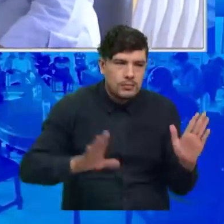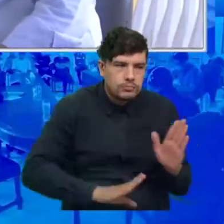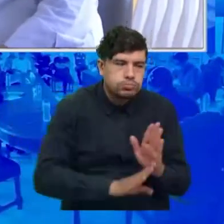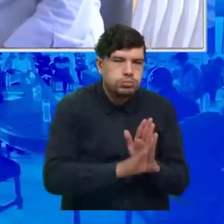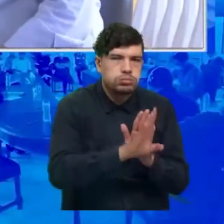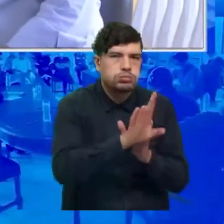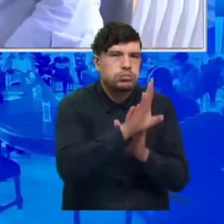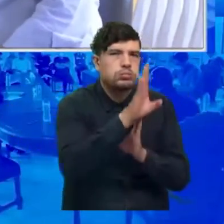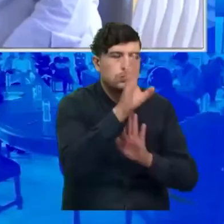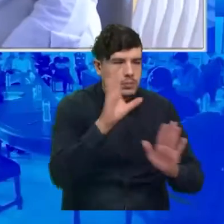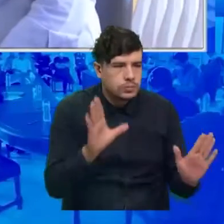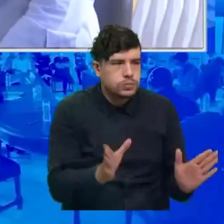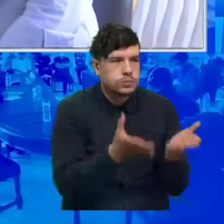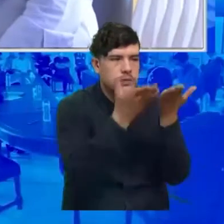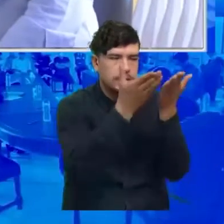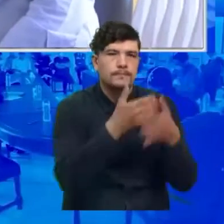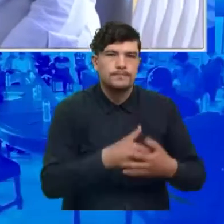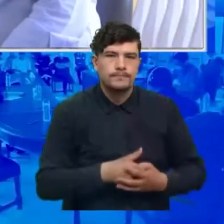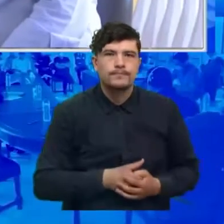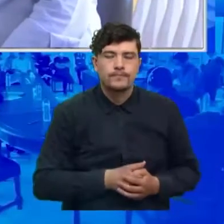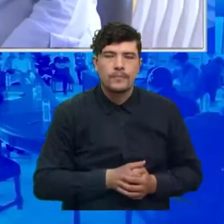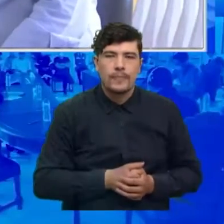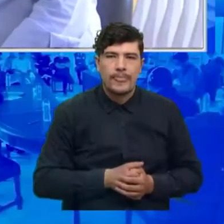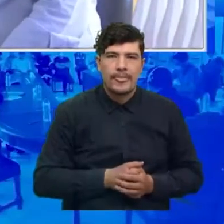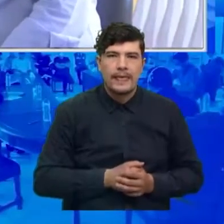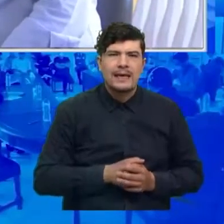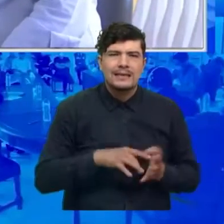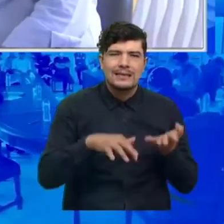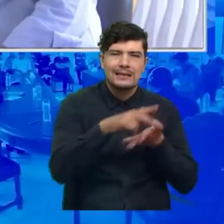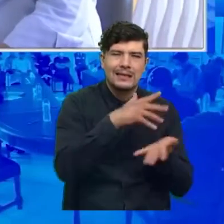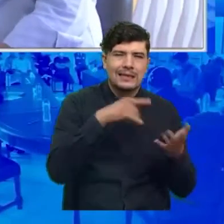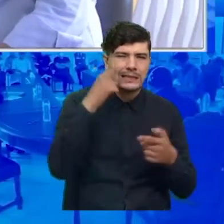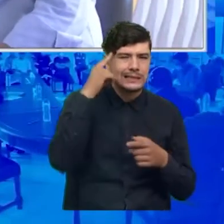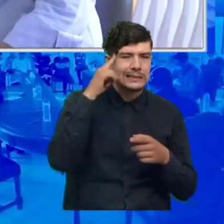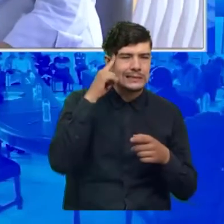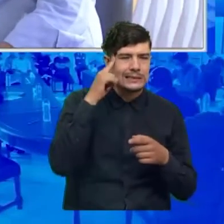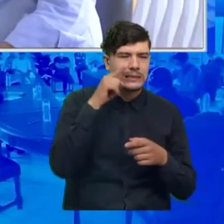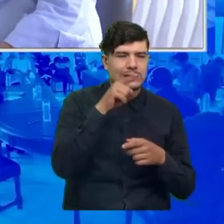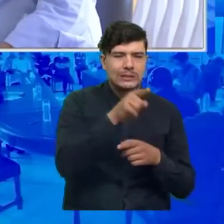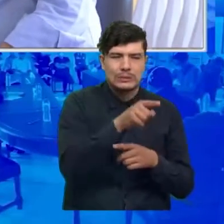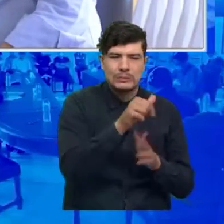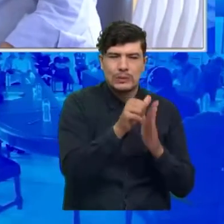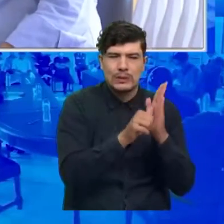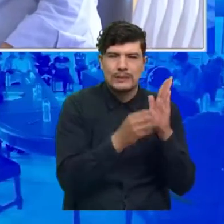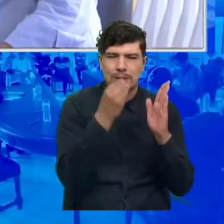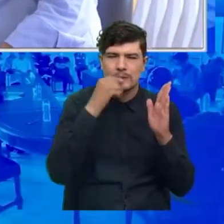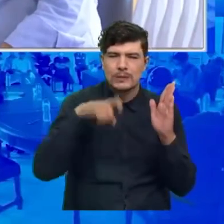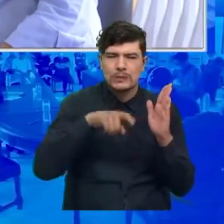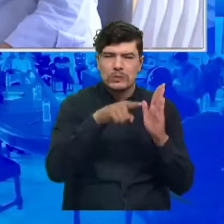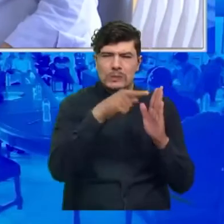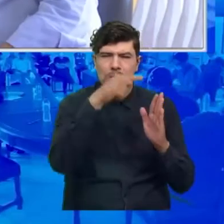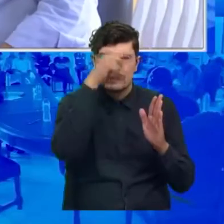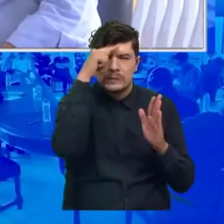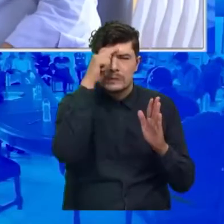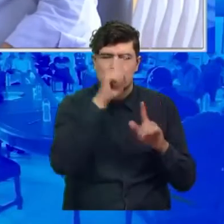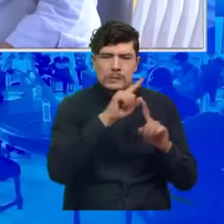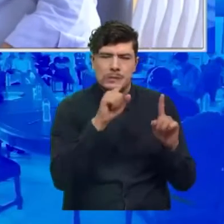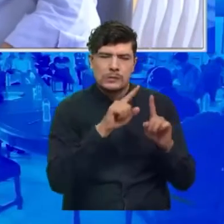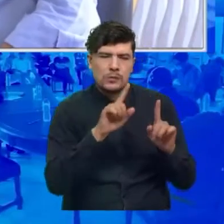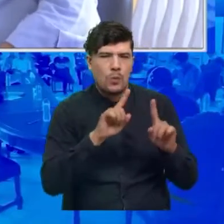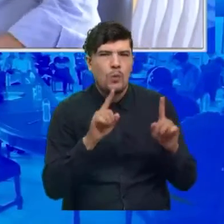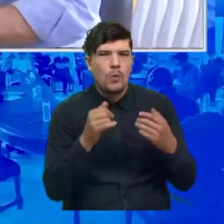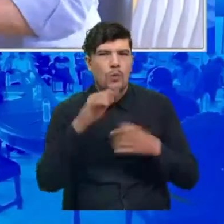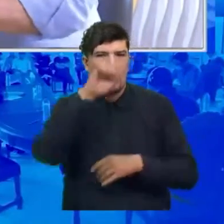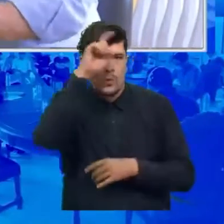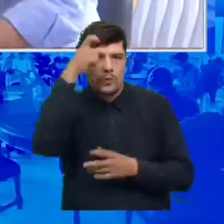de las grandes tareas que tenemos nosotros como y como gobierno como como mandatario de que podamos llegar cada día con